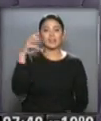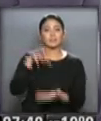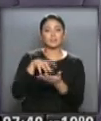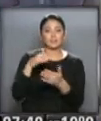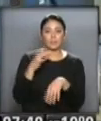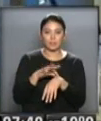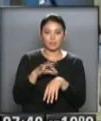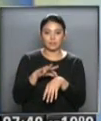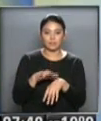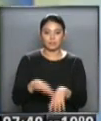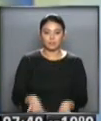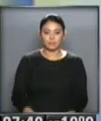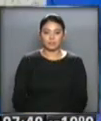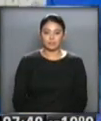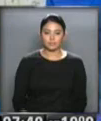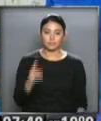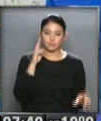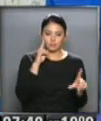Alitus.